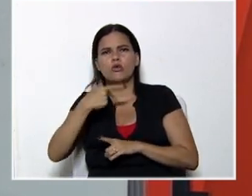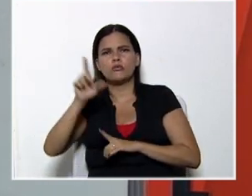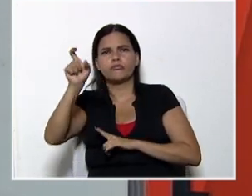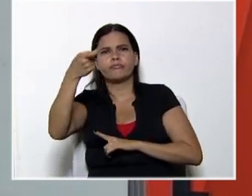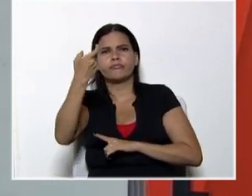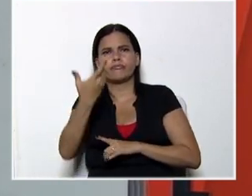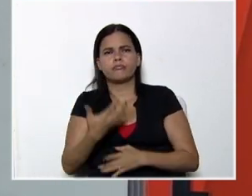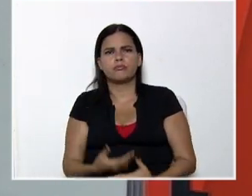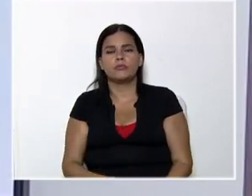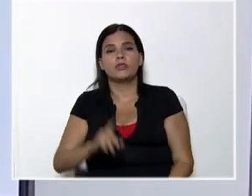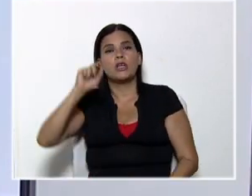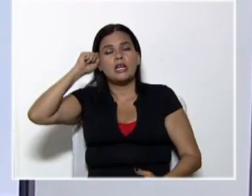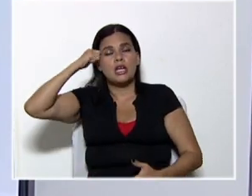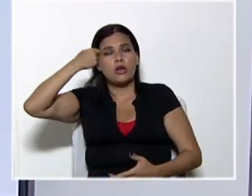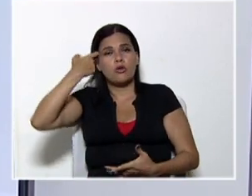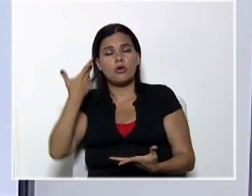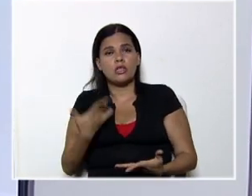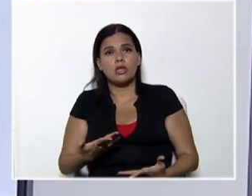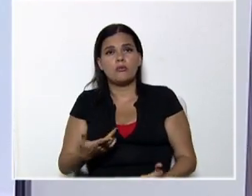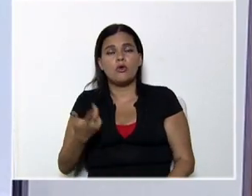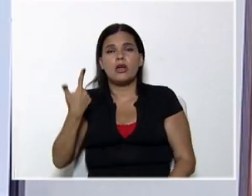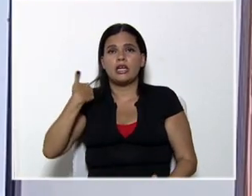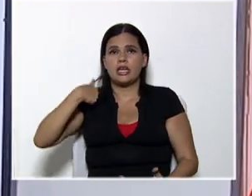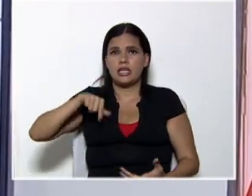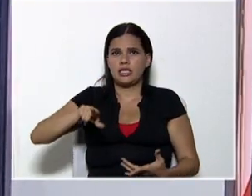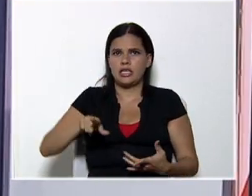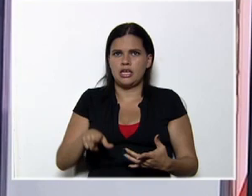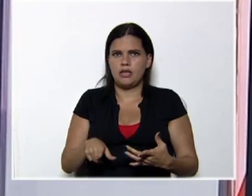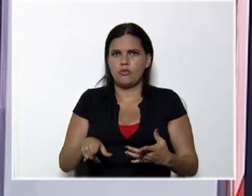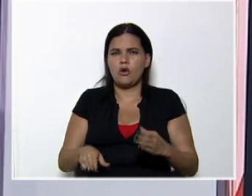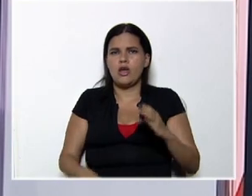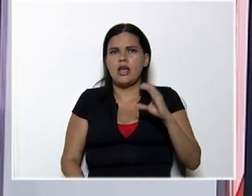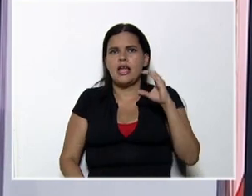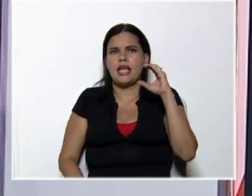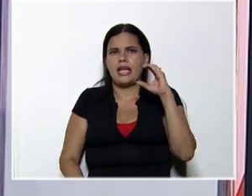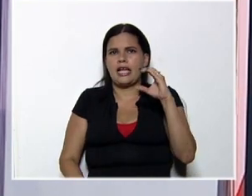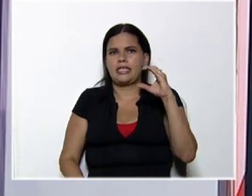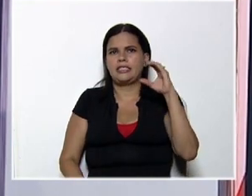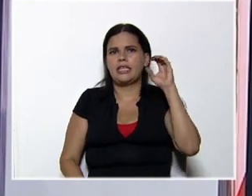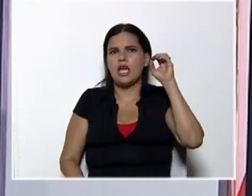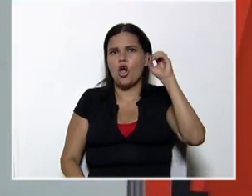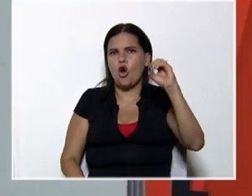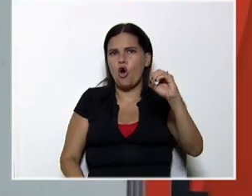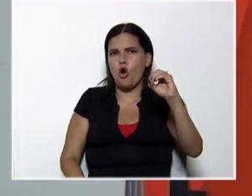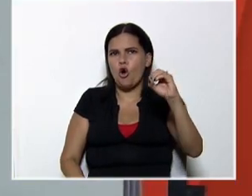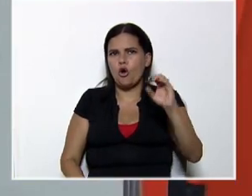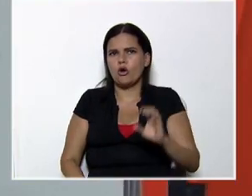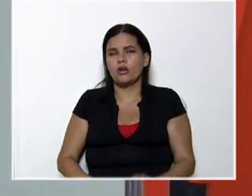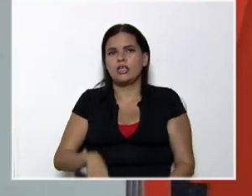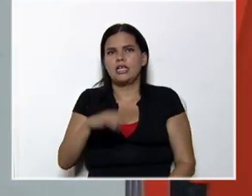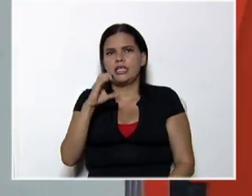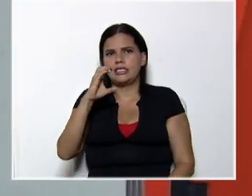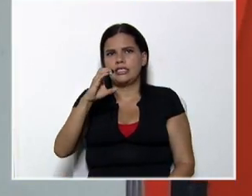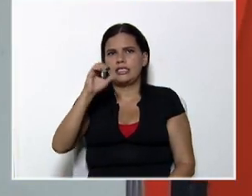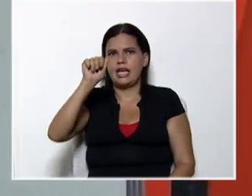grados. Recordemos entonces que tenemos el cateto opuesto, tenemos el cateto